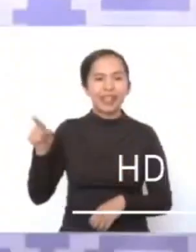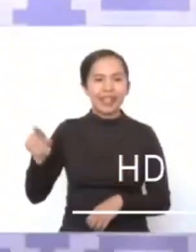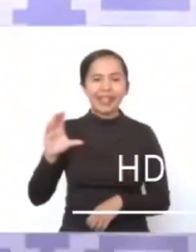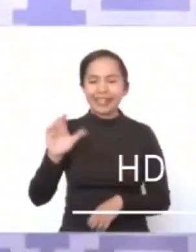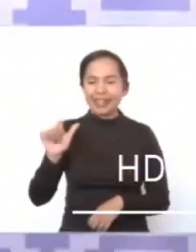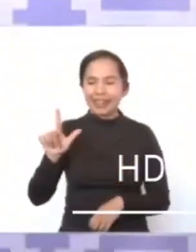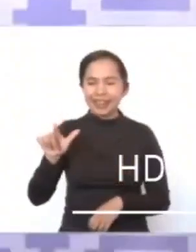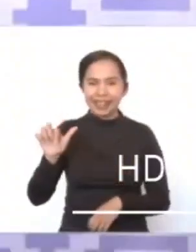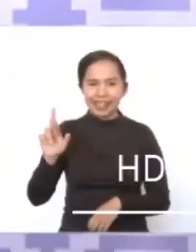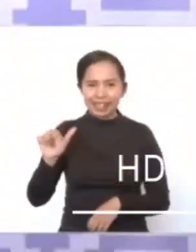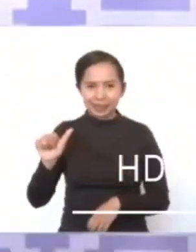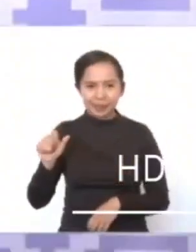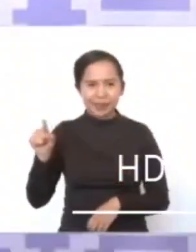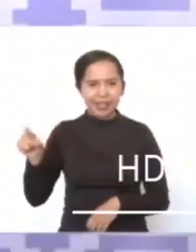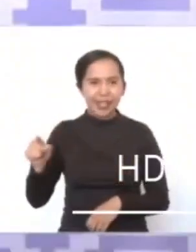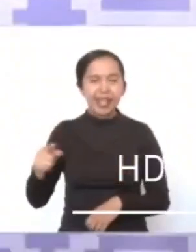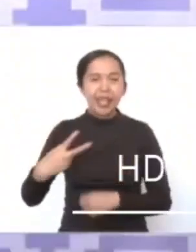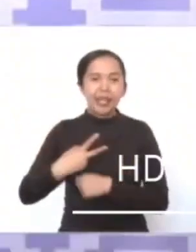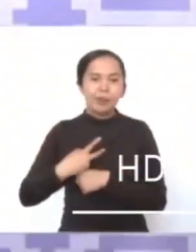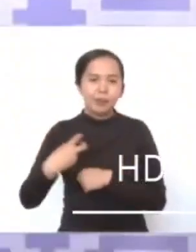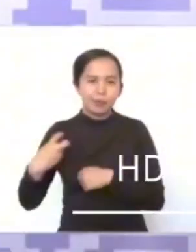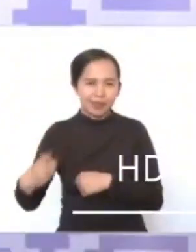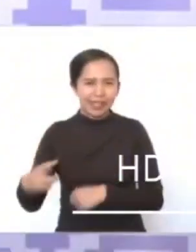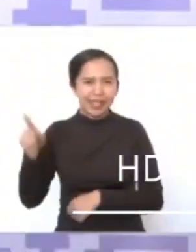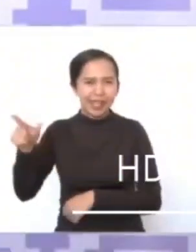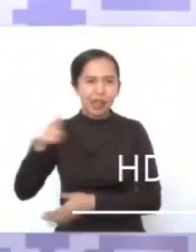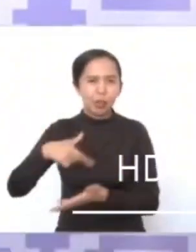Clara Brugada en Iztapalapa durante